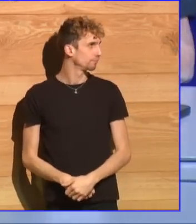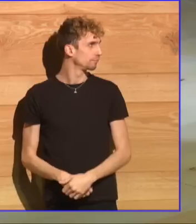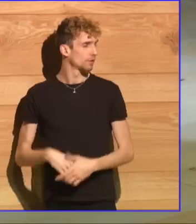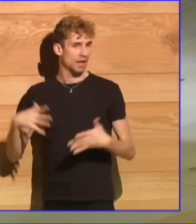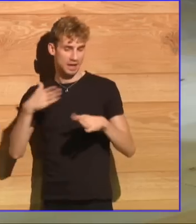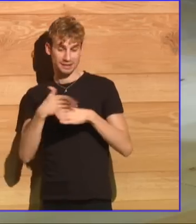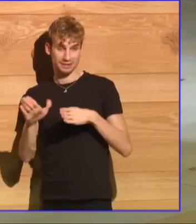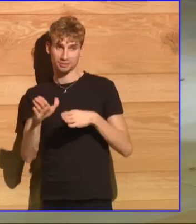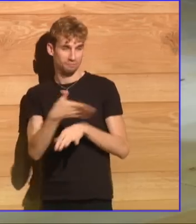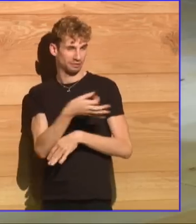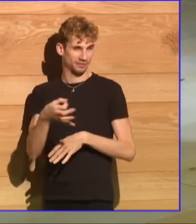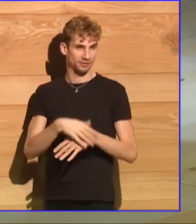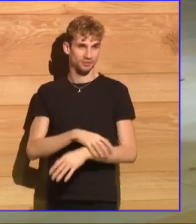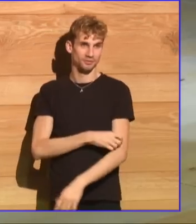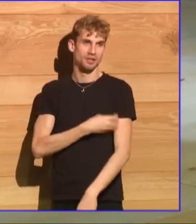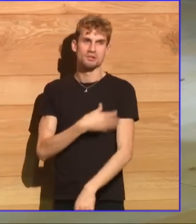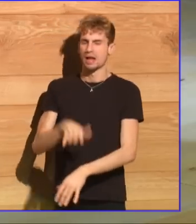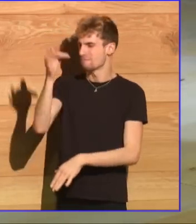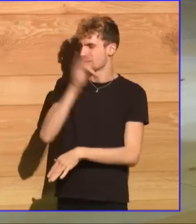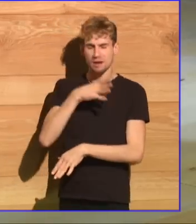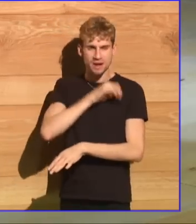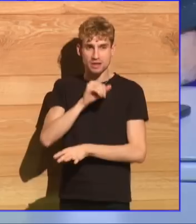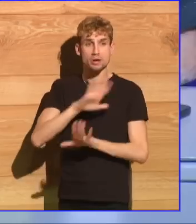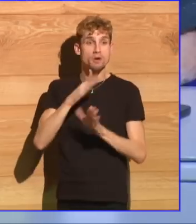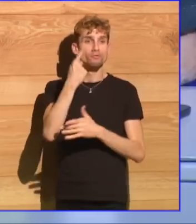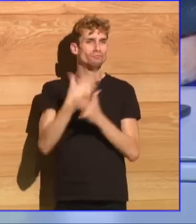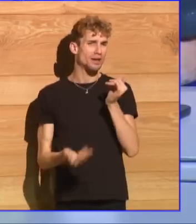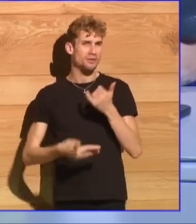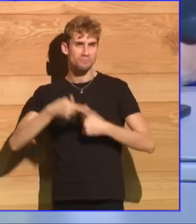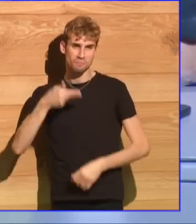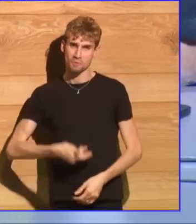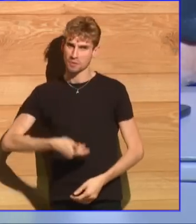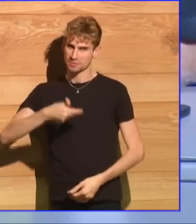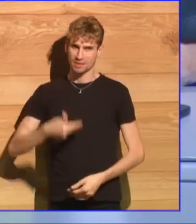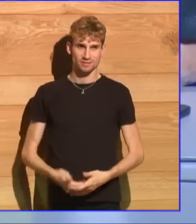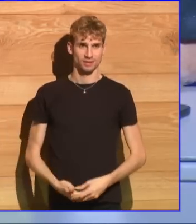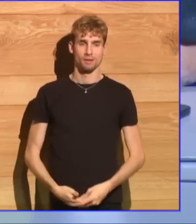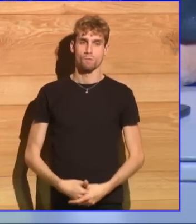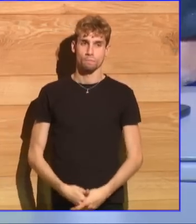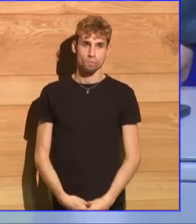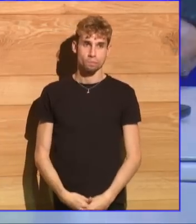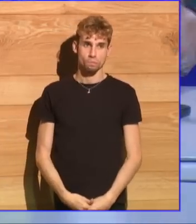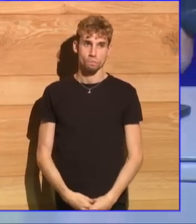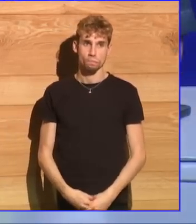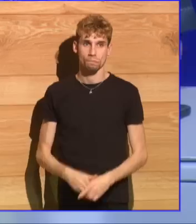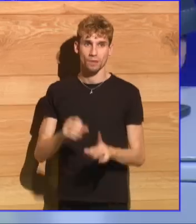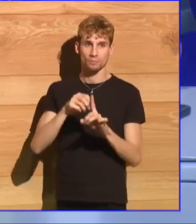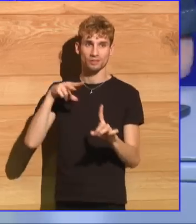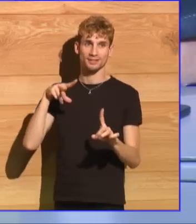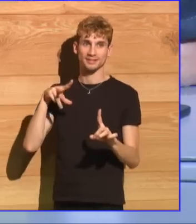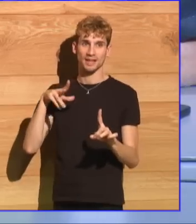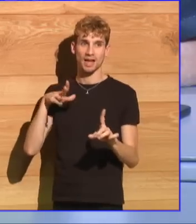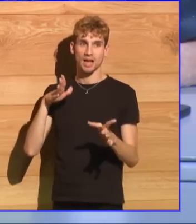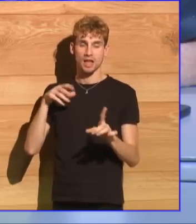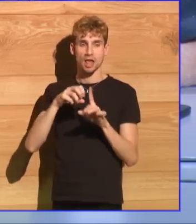Todo lo demás es impecable. Es una película Todo lo fantástica, demás, pero un tiene un coche fallo, que le echas una tiene un cáscara fallo de plátano. Desde el punto Eso de no hay- vista, me